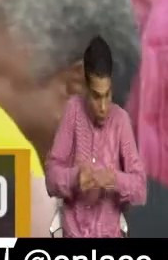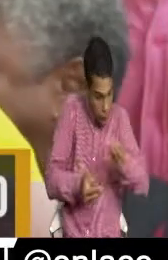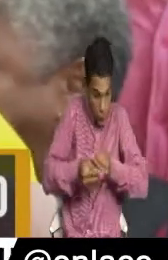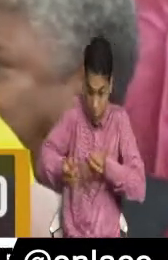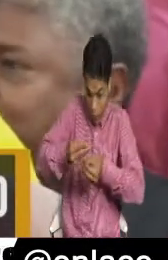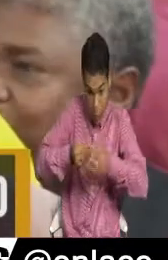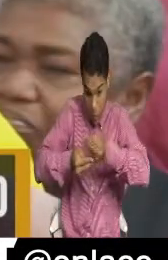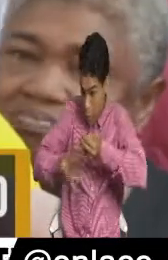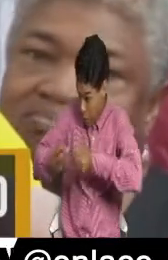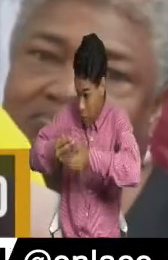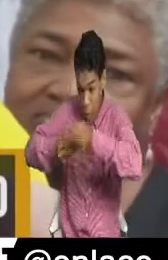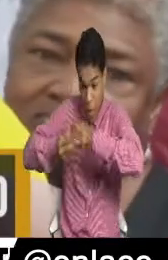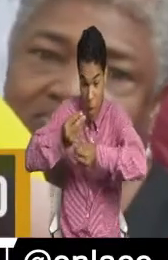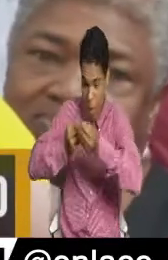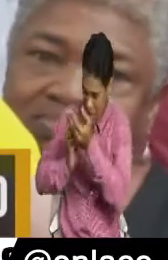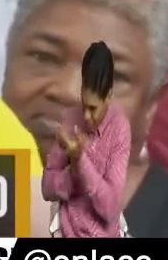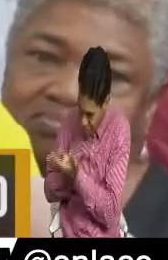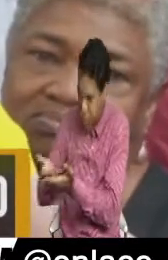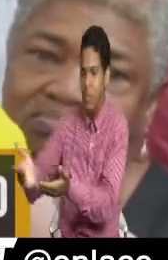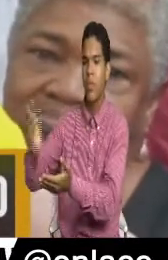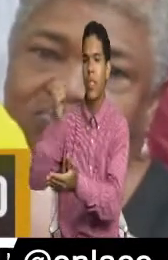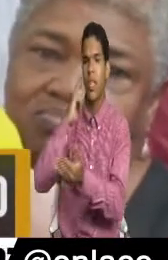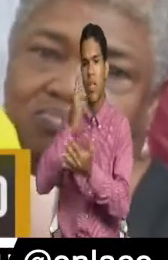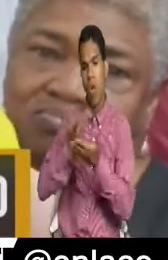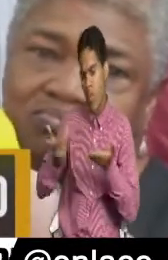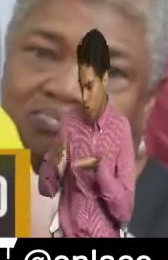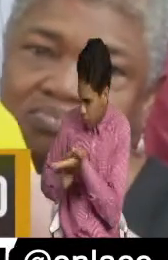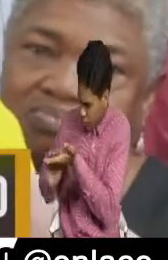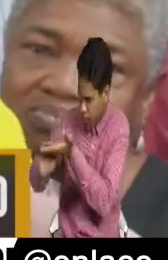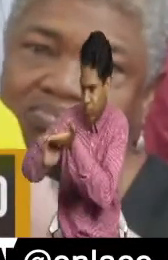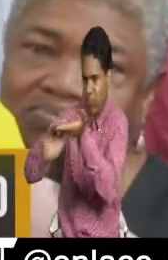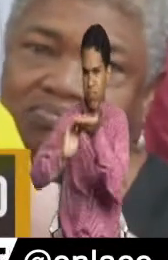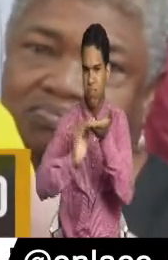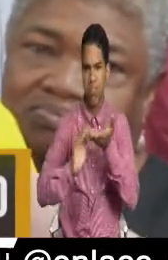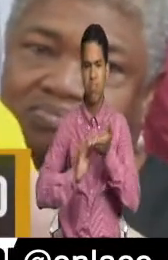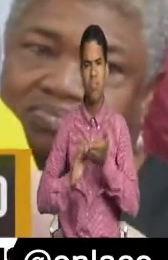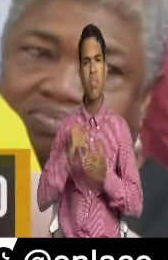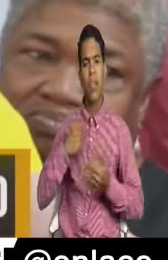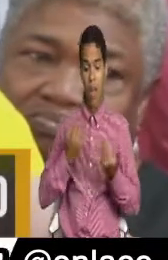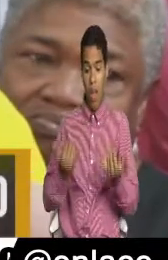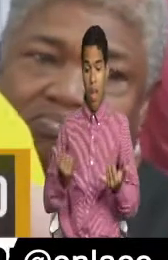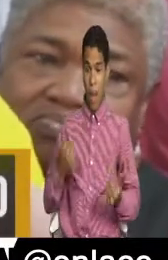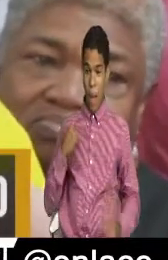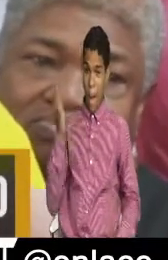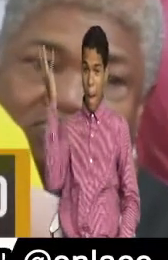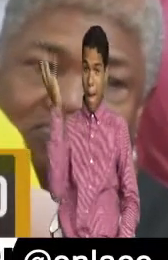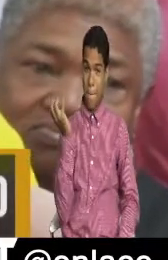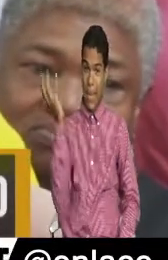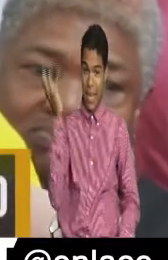proceso se diera. Hoy nuestros pensionados, nuestras 2 asociaciones pensionados